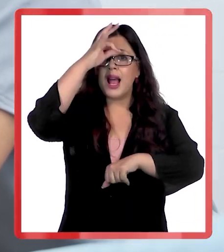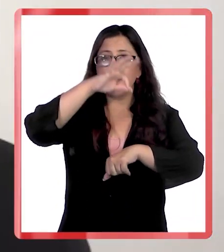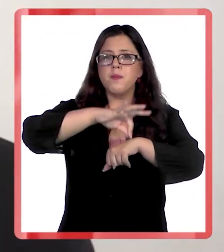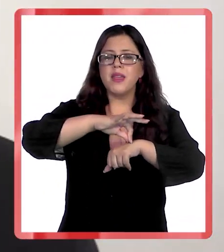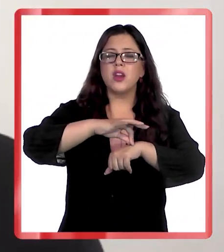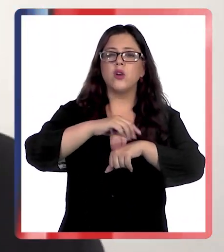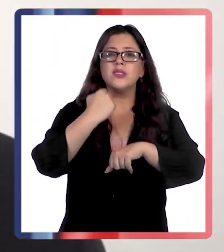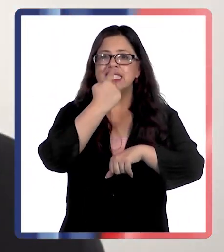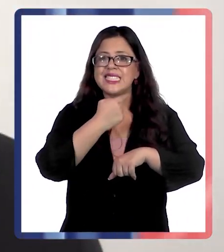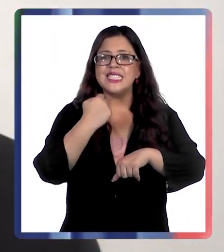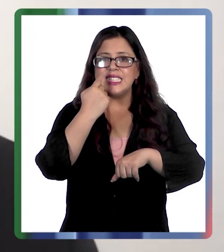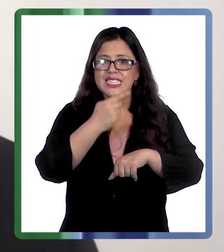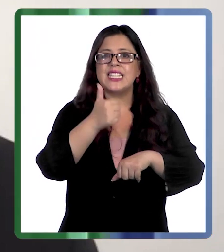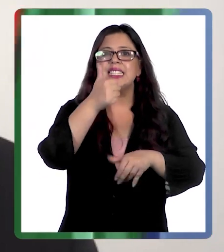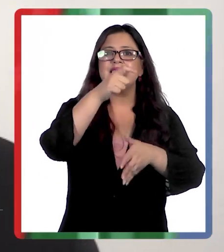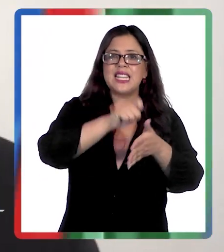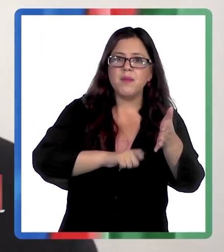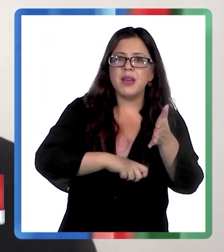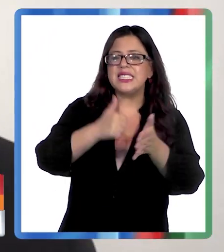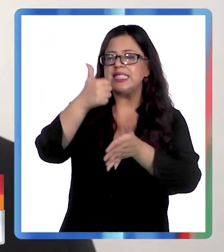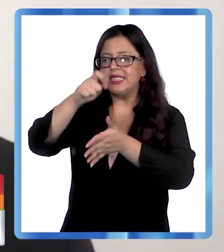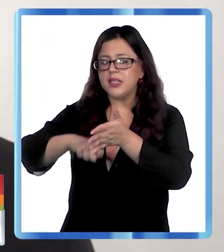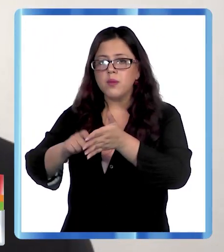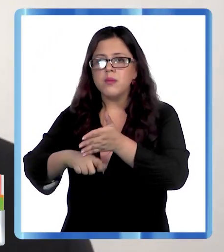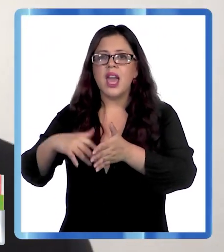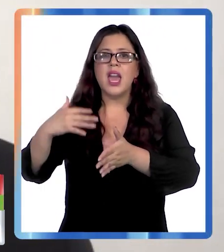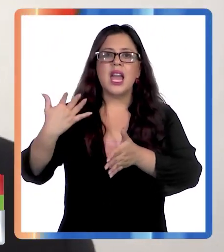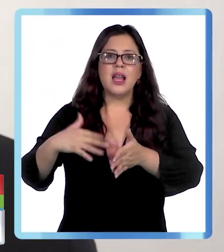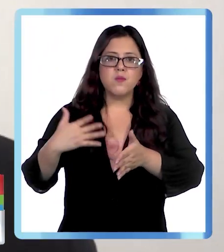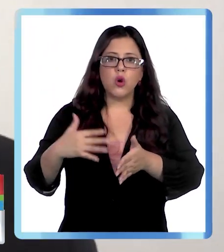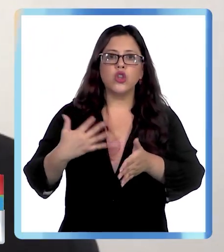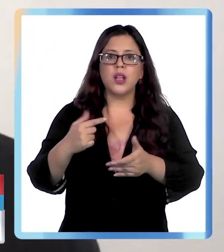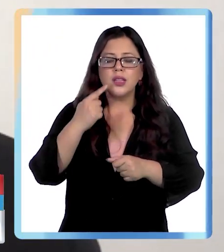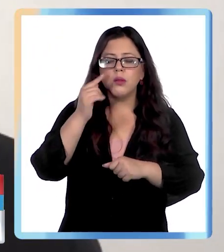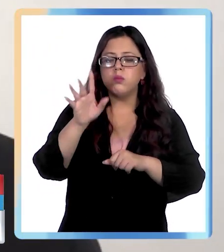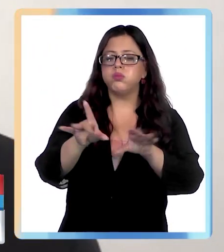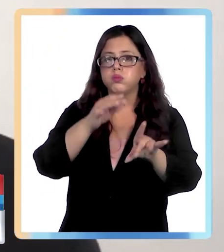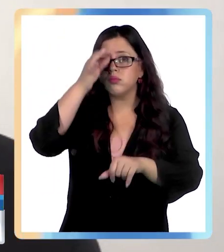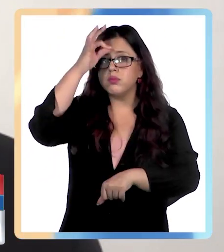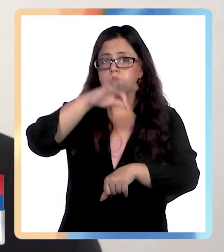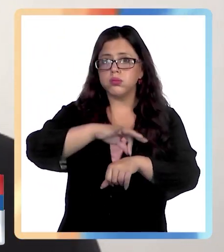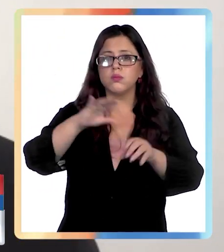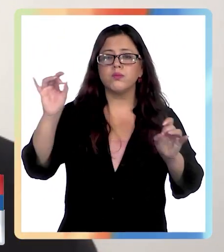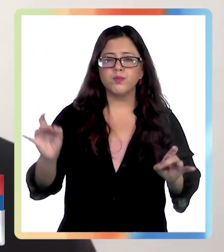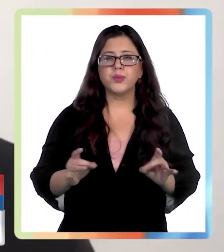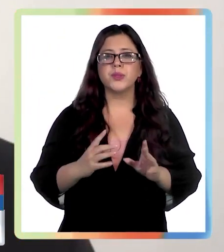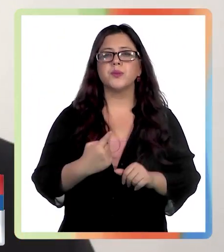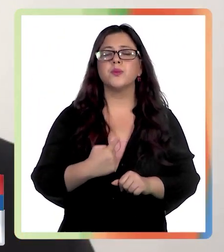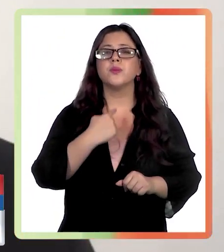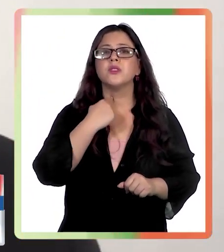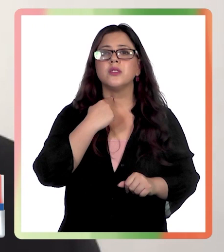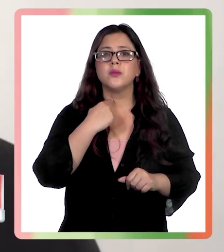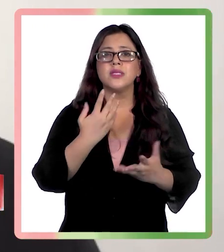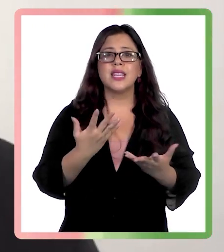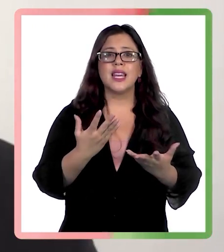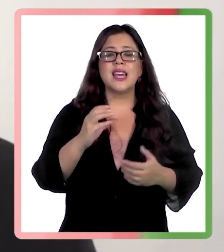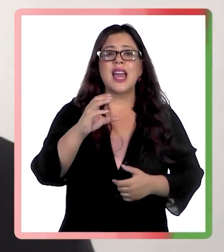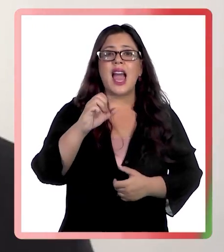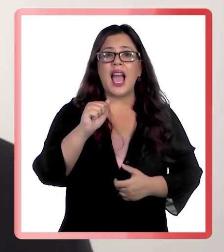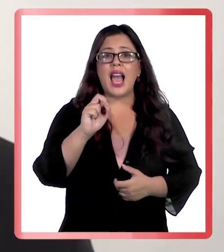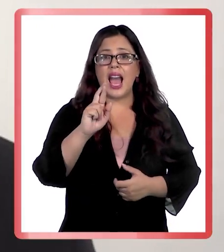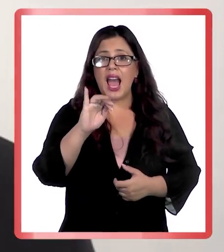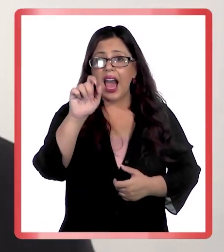mantención a que se reinen cada 6 meses sumamente importante para detectar patologías que pudiesen estar afectando o